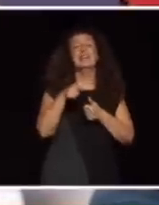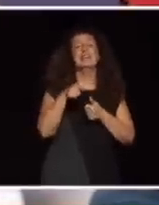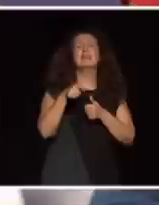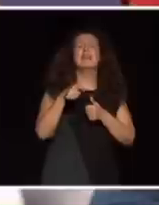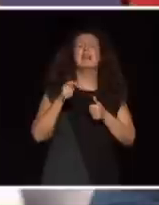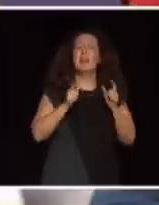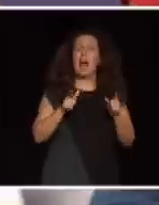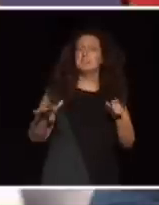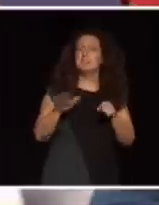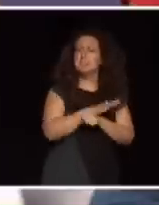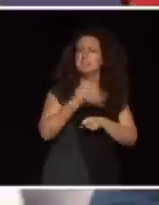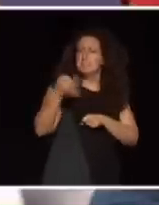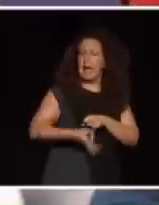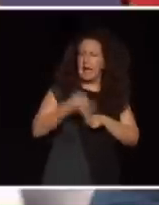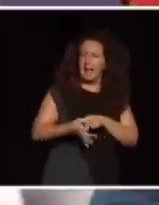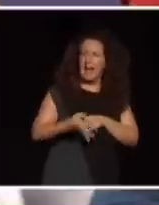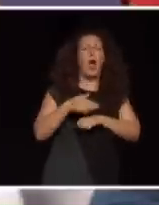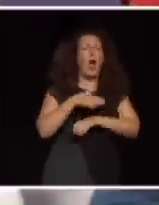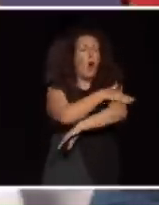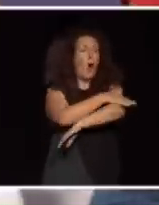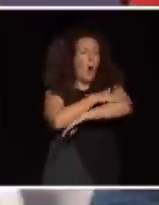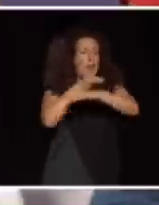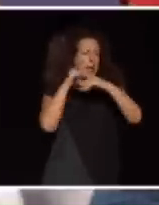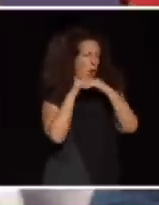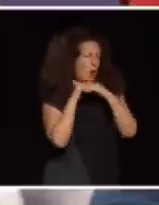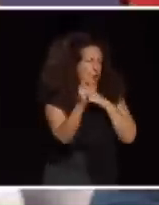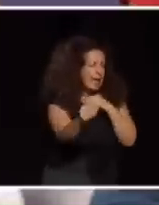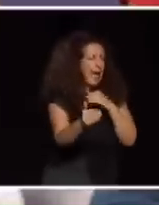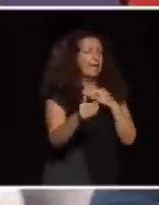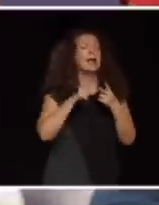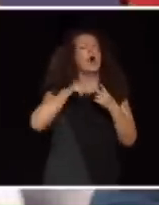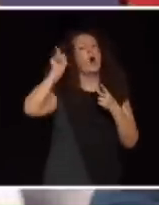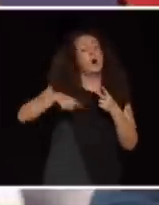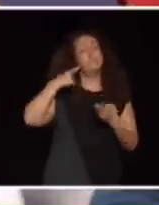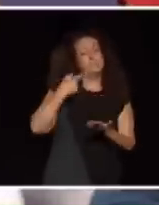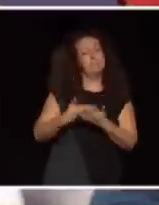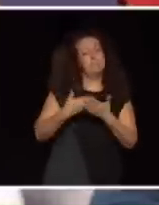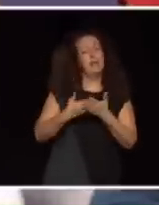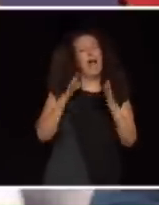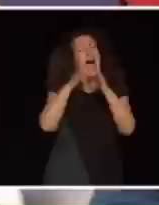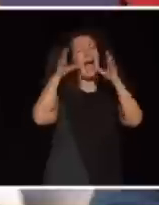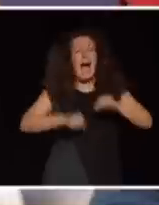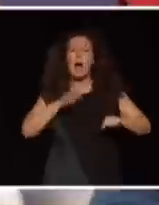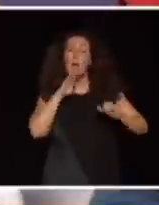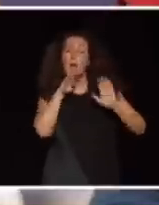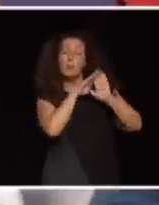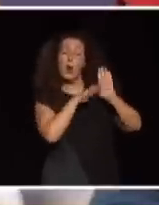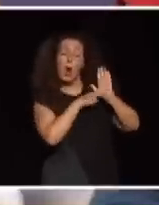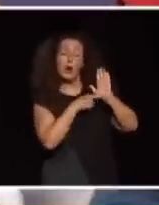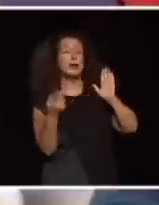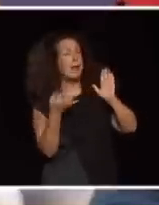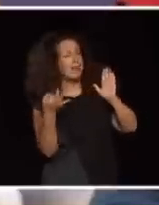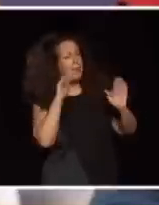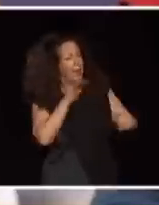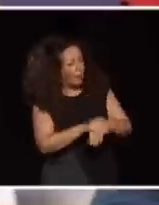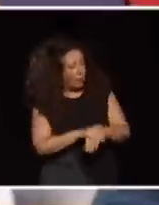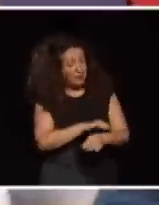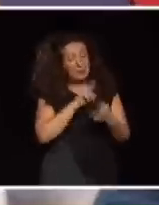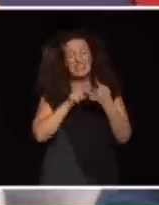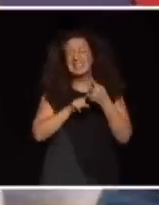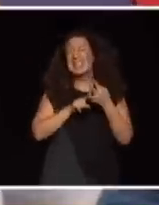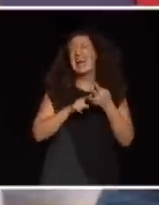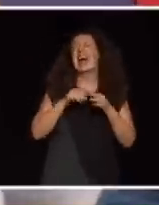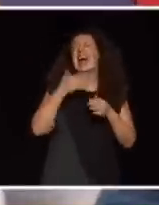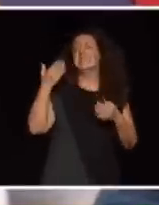de verdad la estabilidad de este gobierno, quien ha garantizado el cumplimiento del acuerdo programático y quien ha garantizado lo más